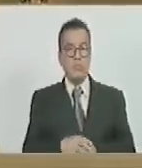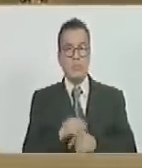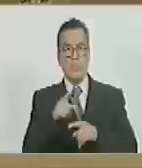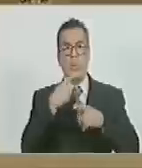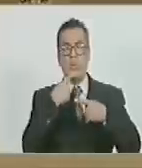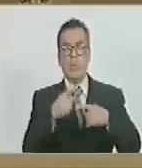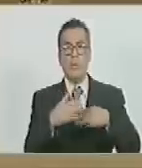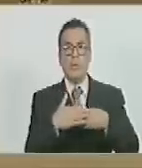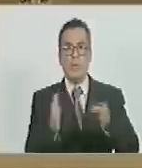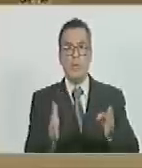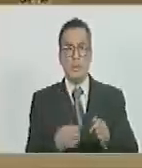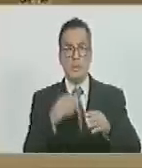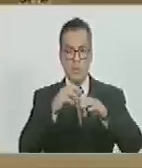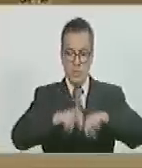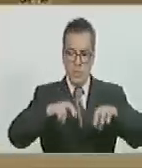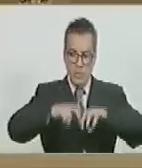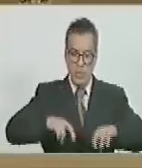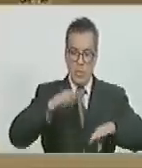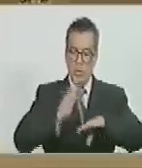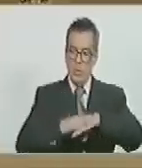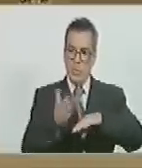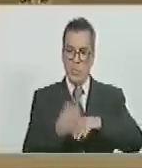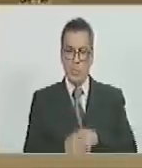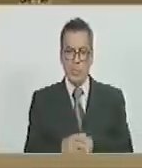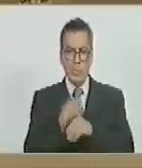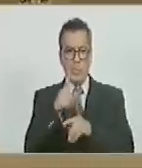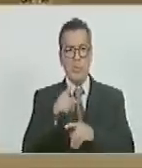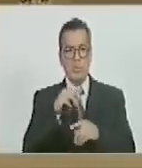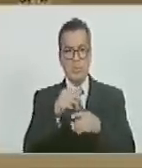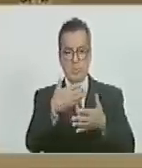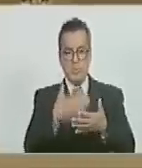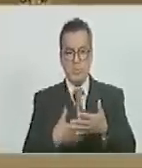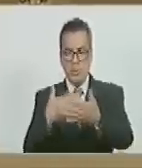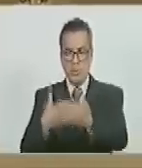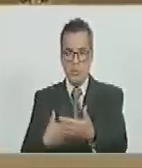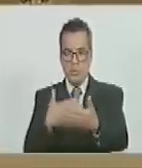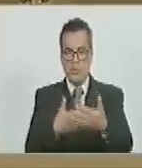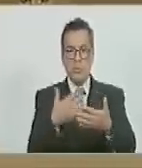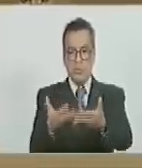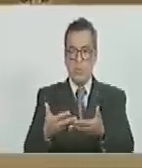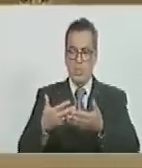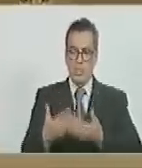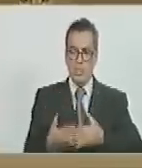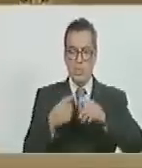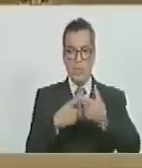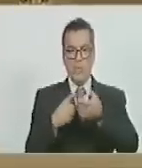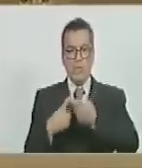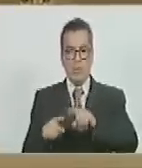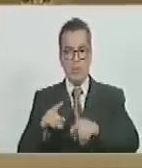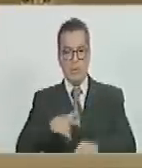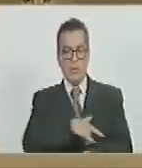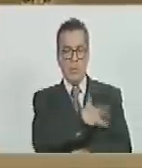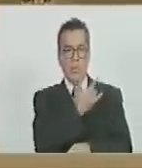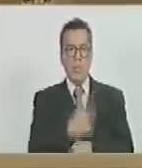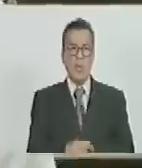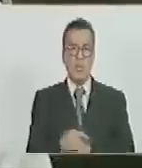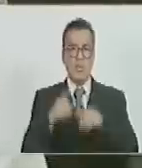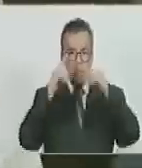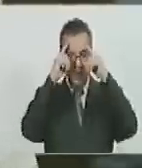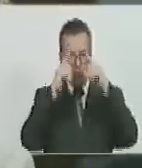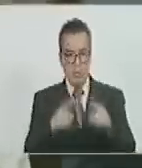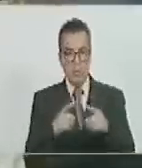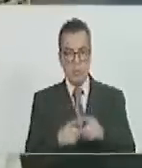declara en sesión, analiza las causas de estas misivas recibidas de las distintas universidades y